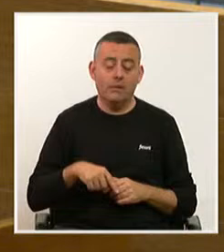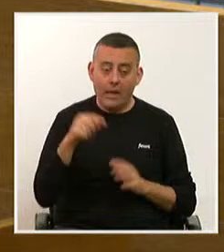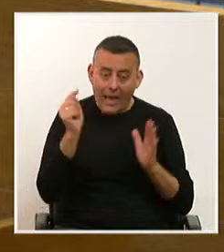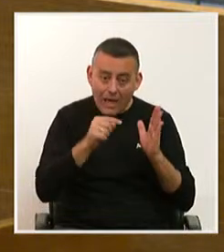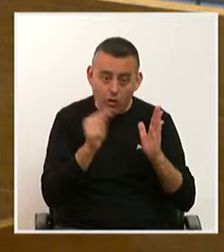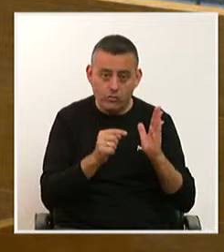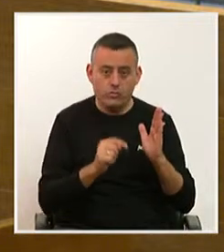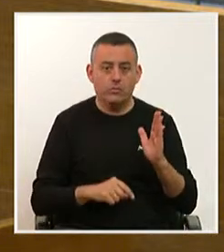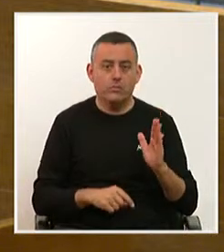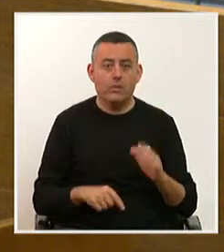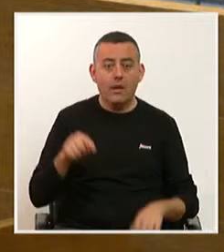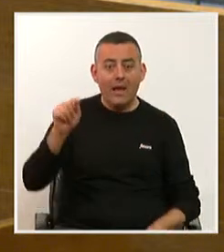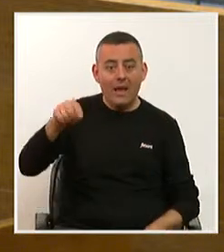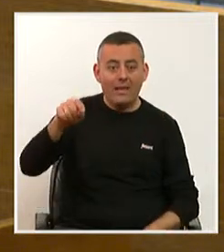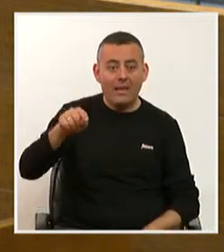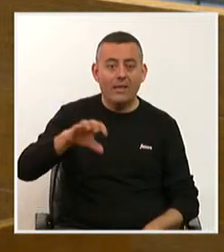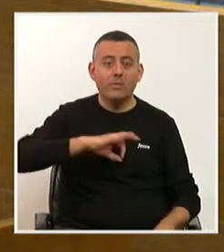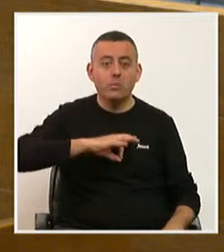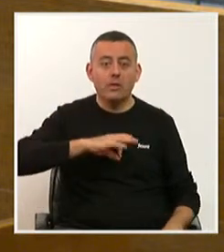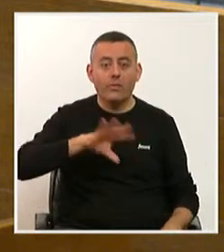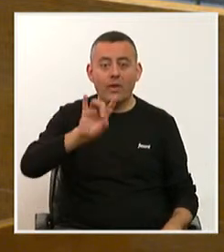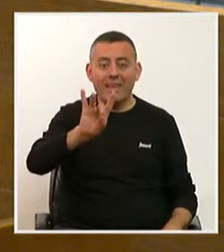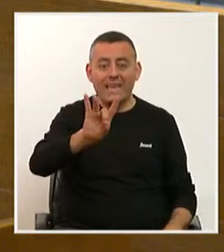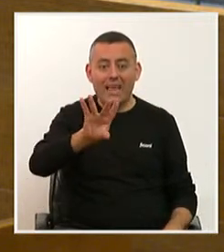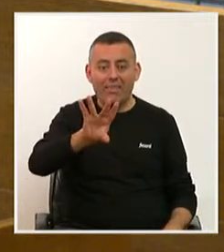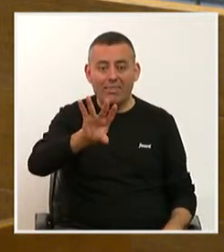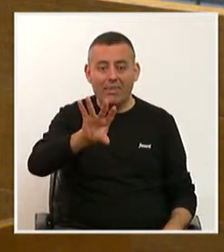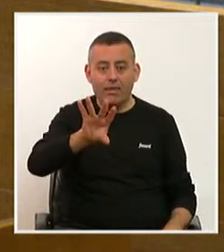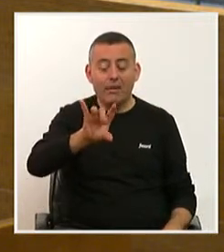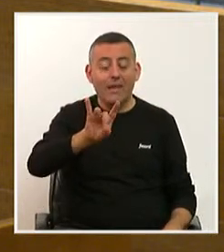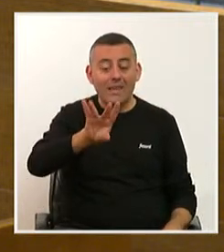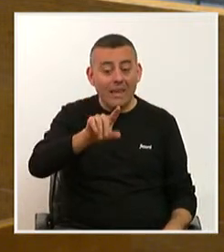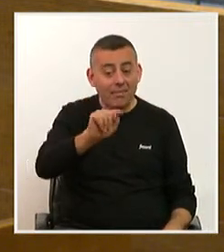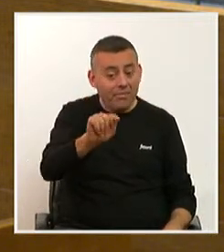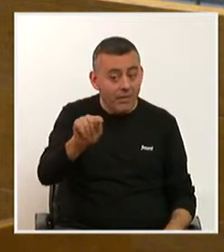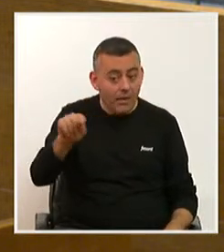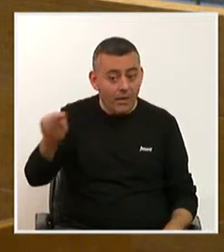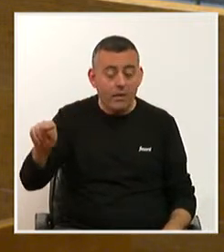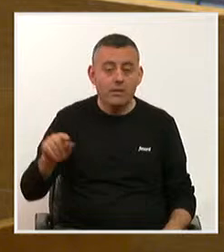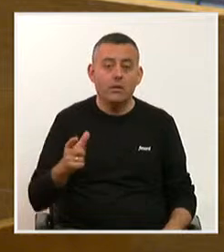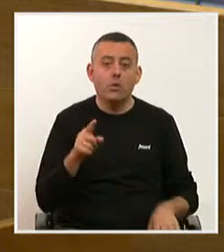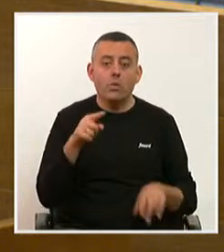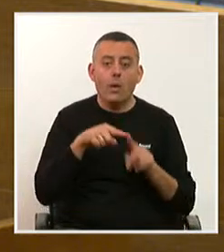que yut que no sear est